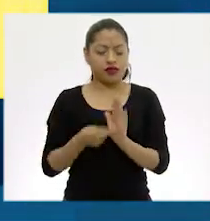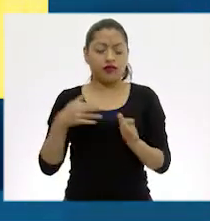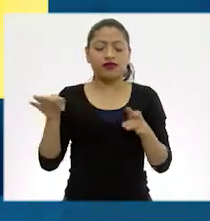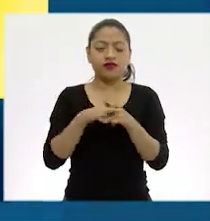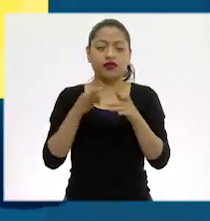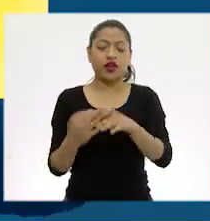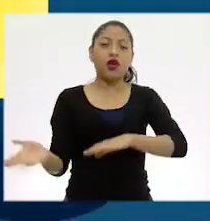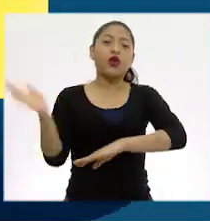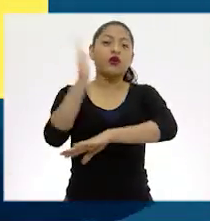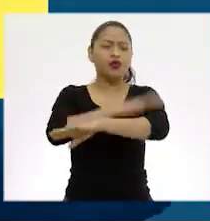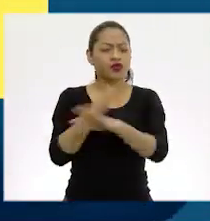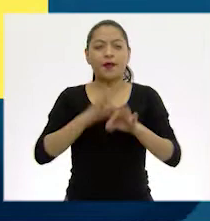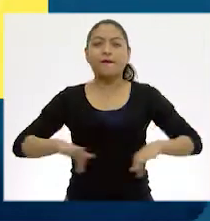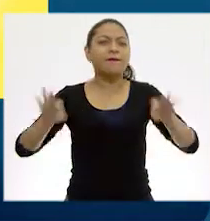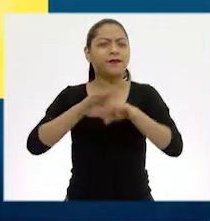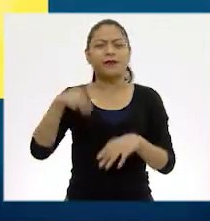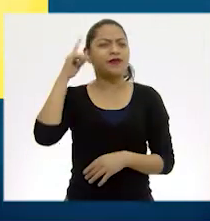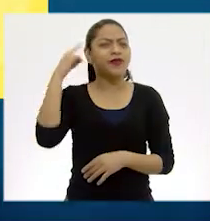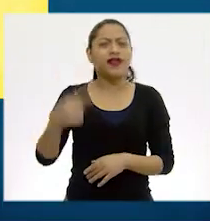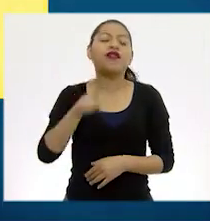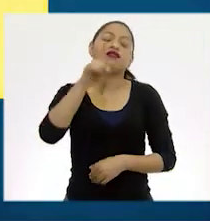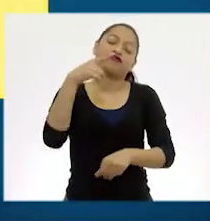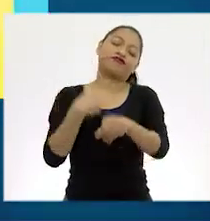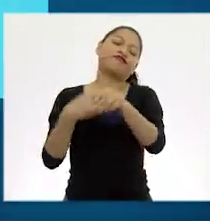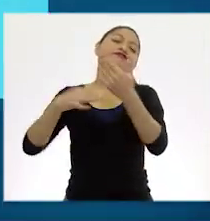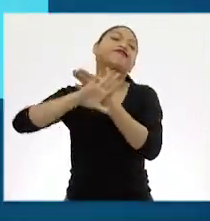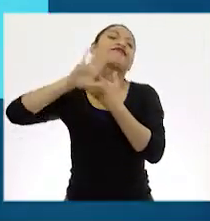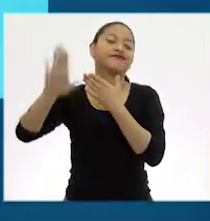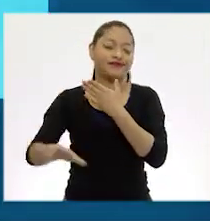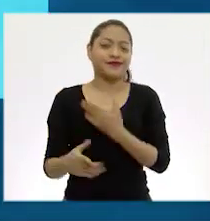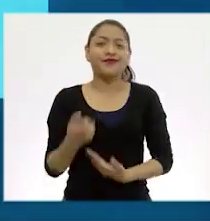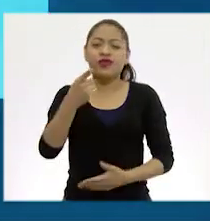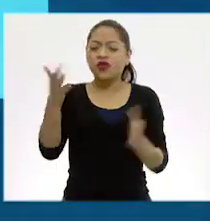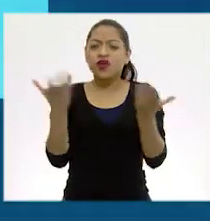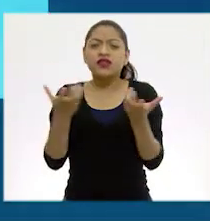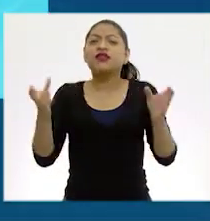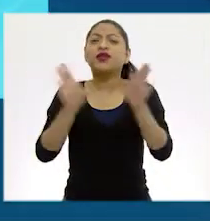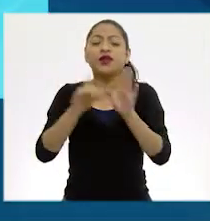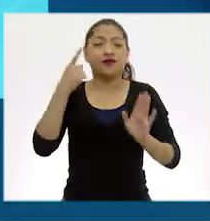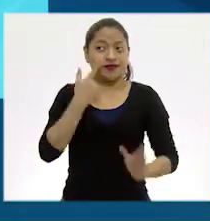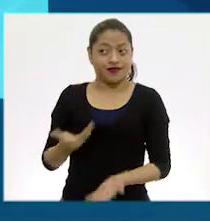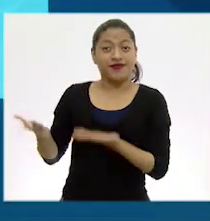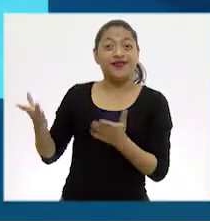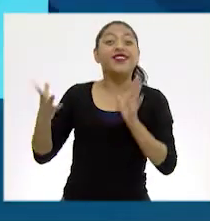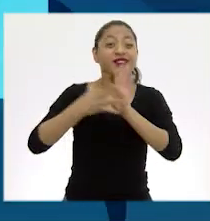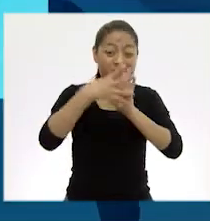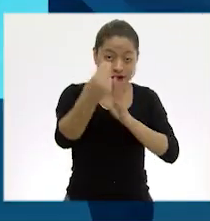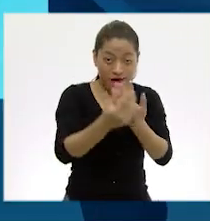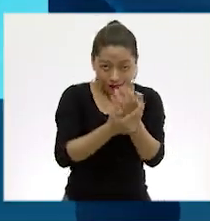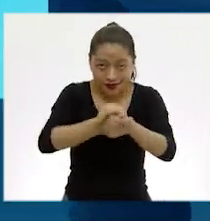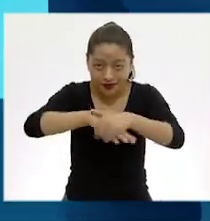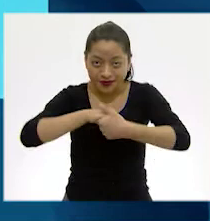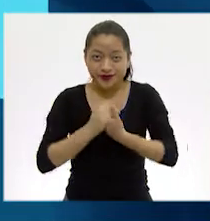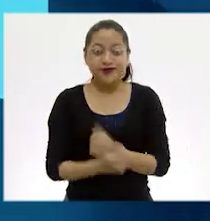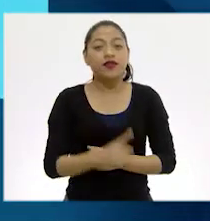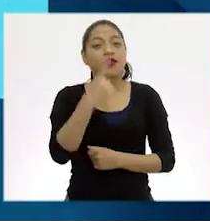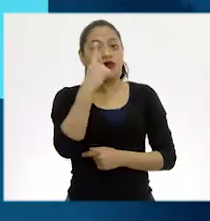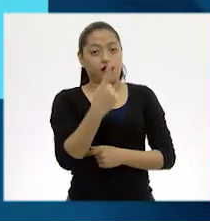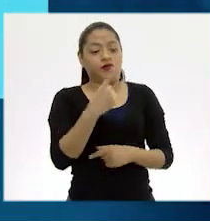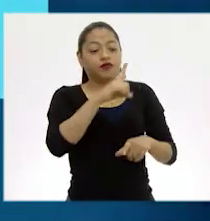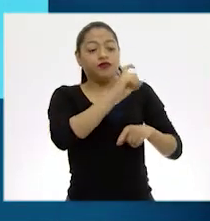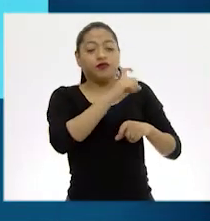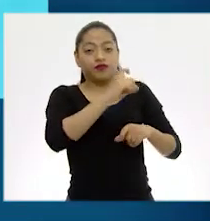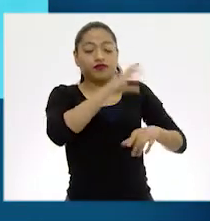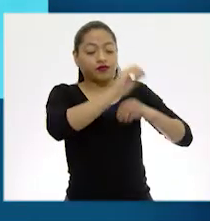es importante para prevenir cualquier enfermedad. Sigue estos pasos para hacerlo correctamente. Moja